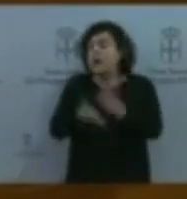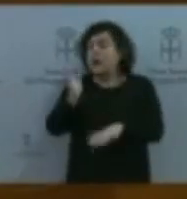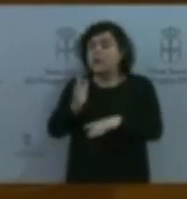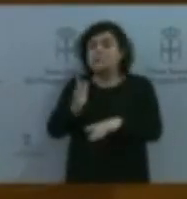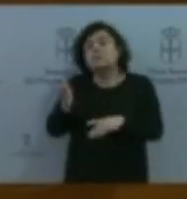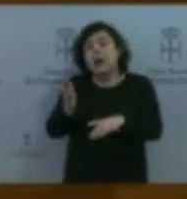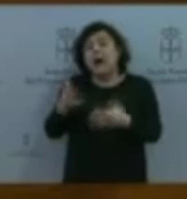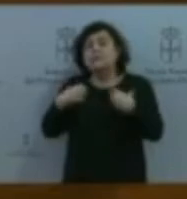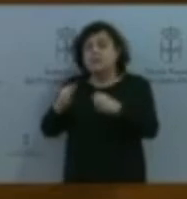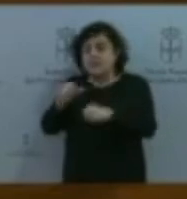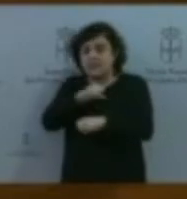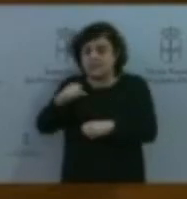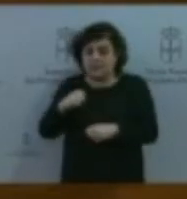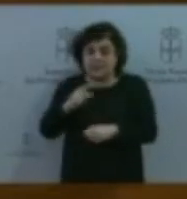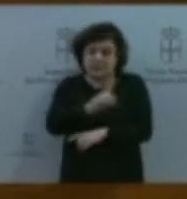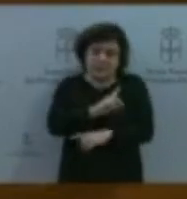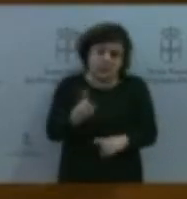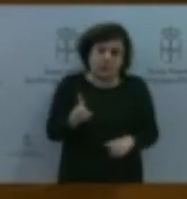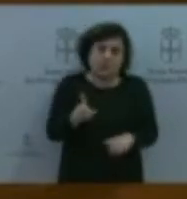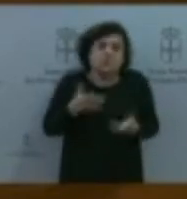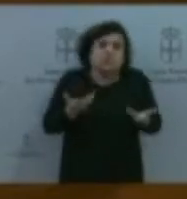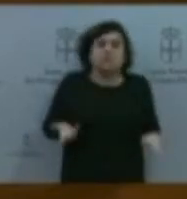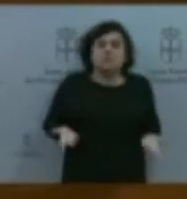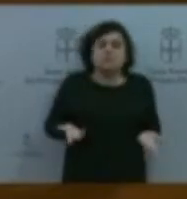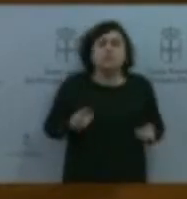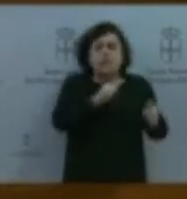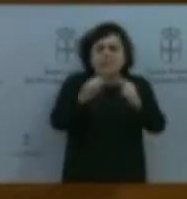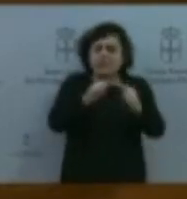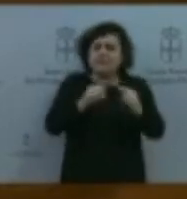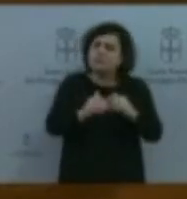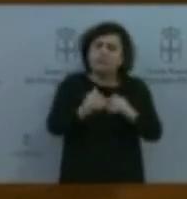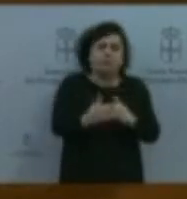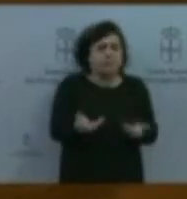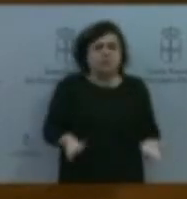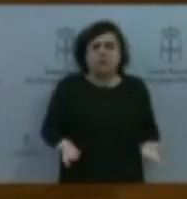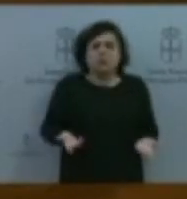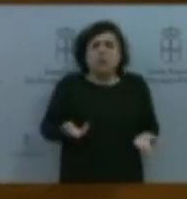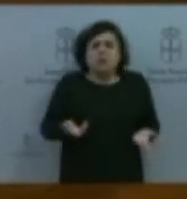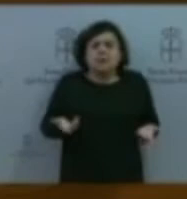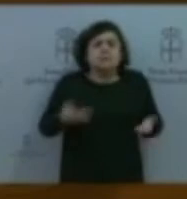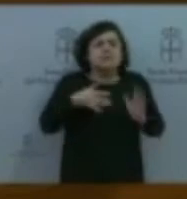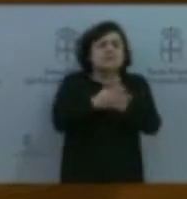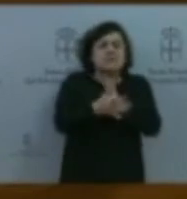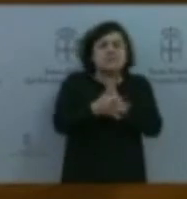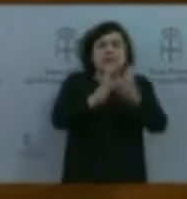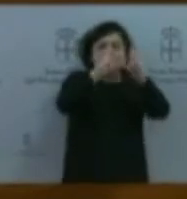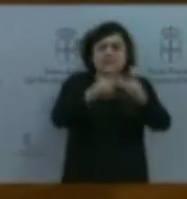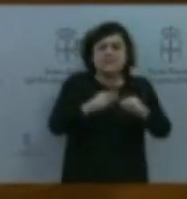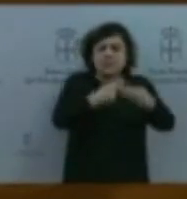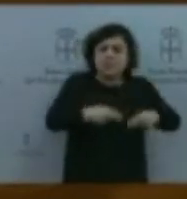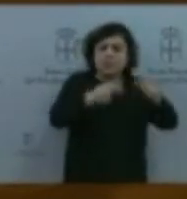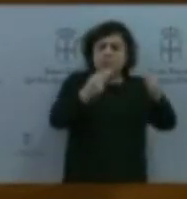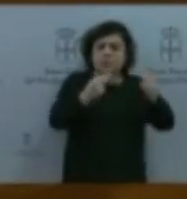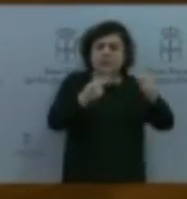política sanitaria que vamos a tener estos años. Es decir, ampliamos con personal de la administración pública, con recursos, para que la sanidad pública sea